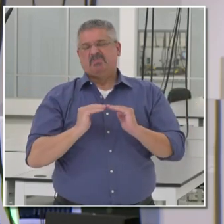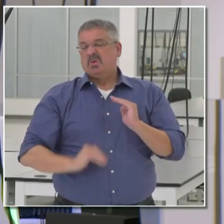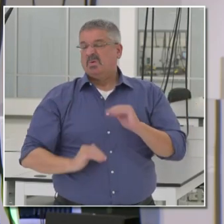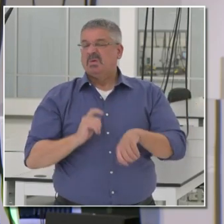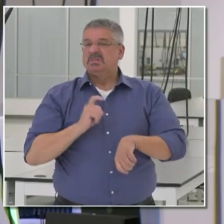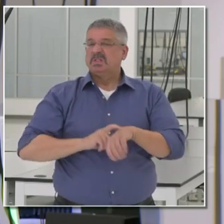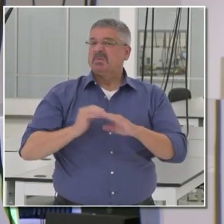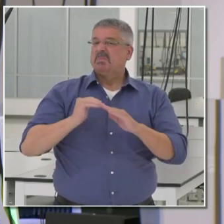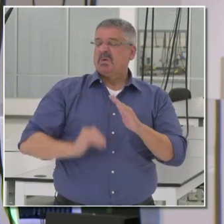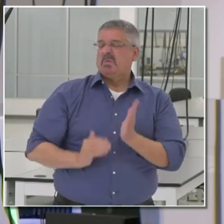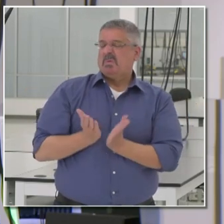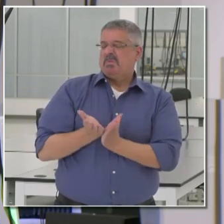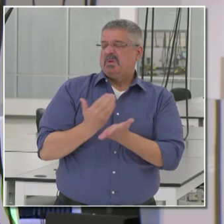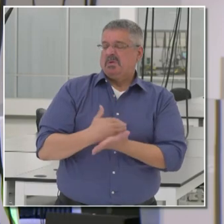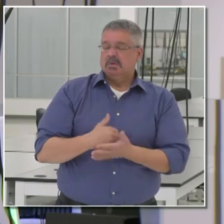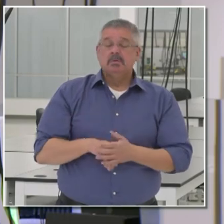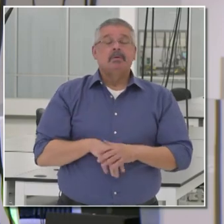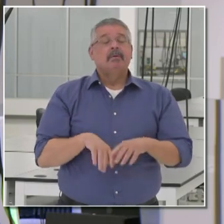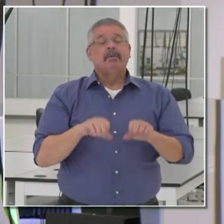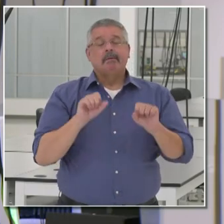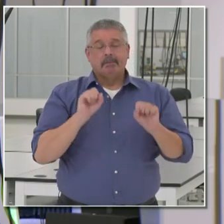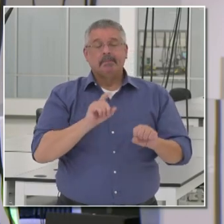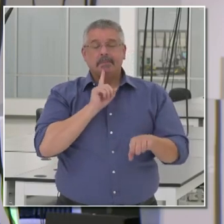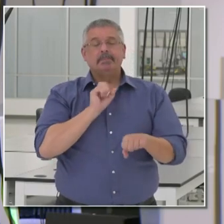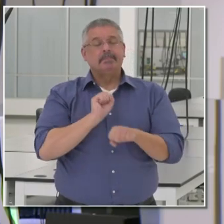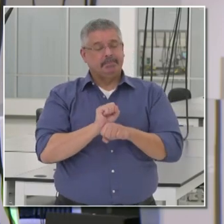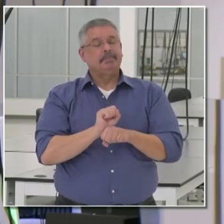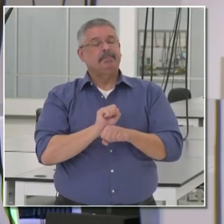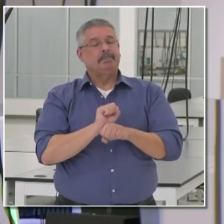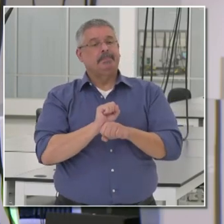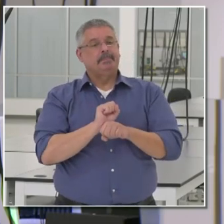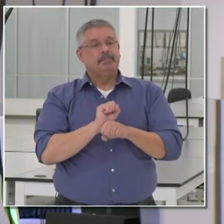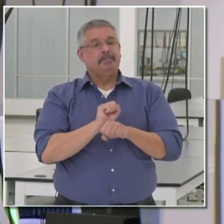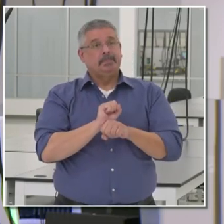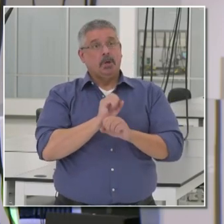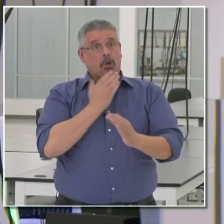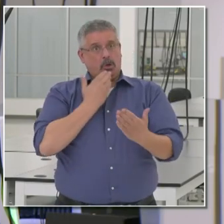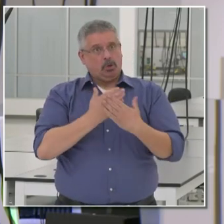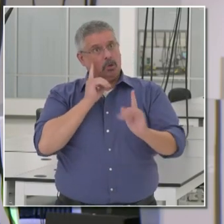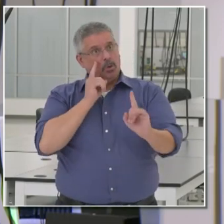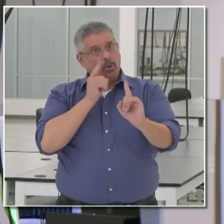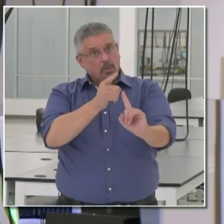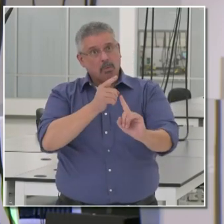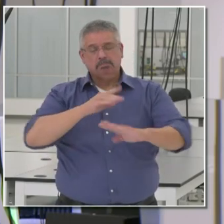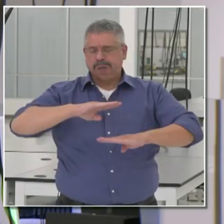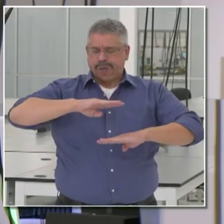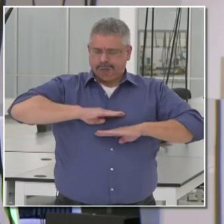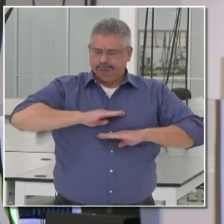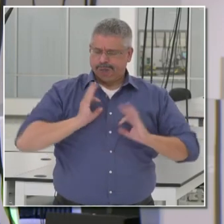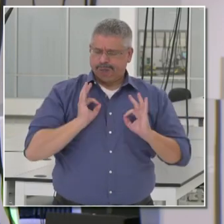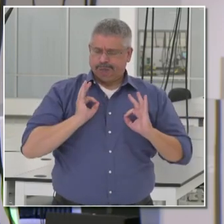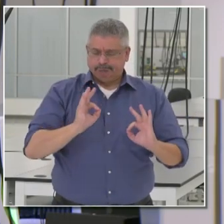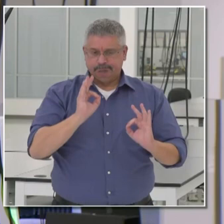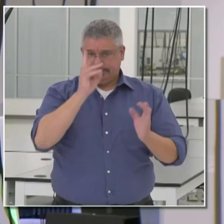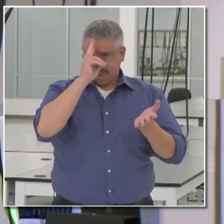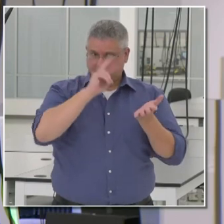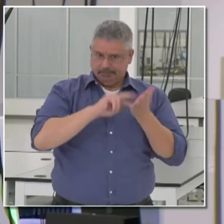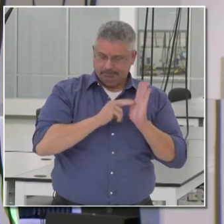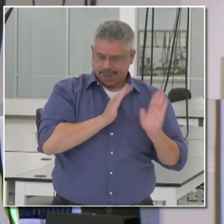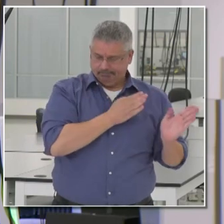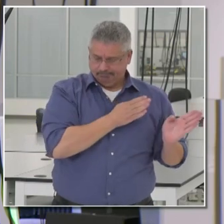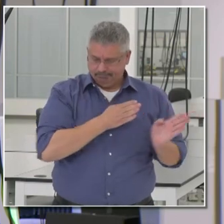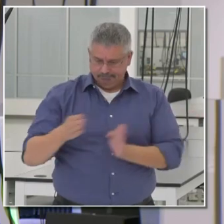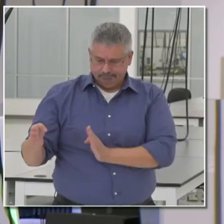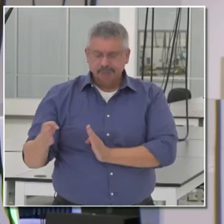de eso casi no fue fuimos capaces de lograr un objetivo audaz y lo hicimos con